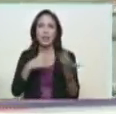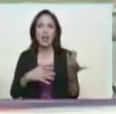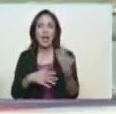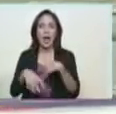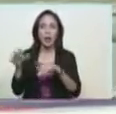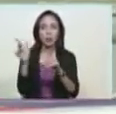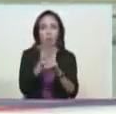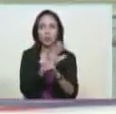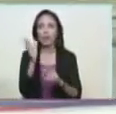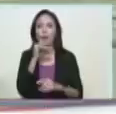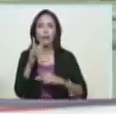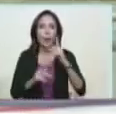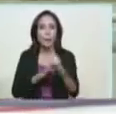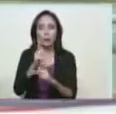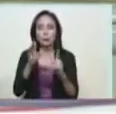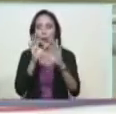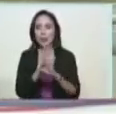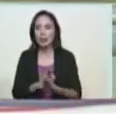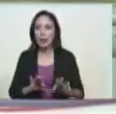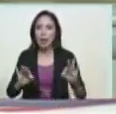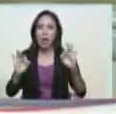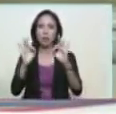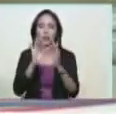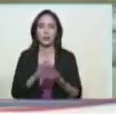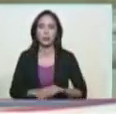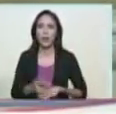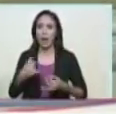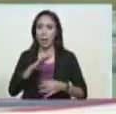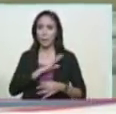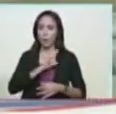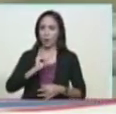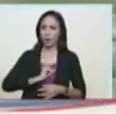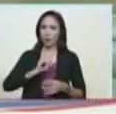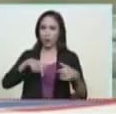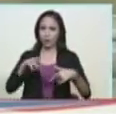no productiva no nacional